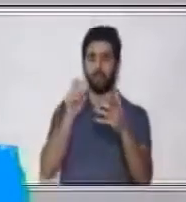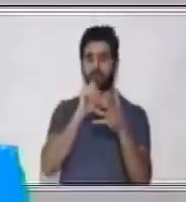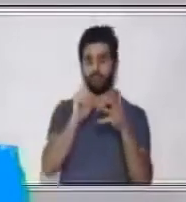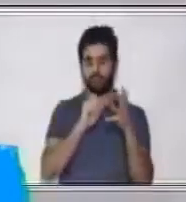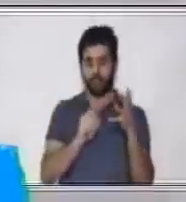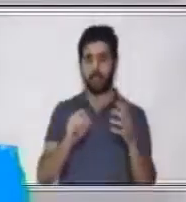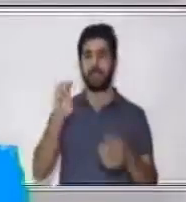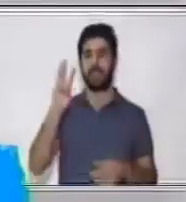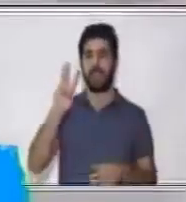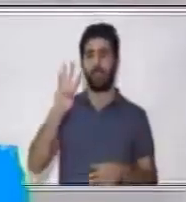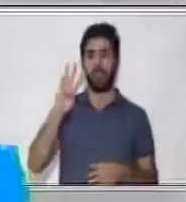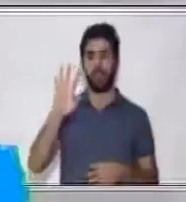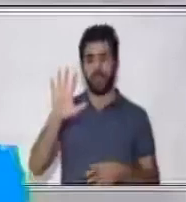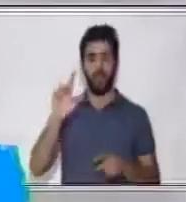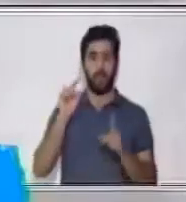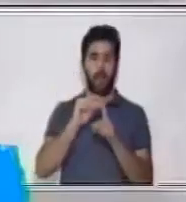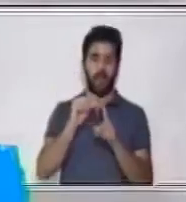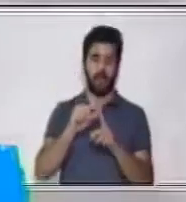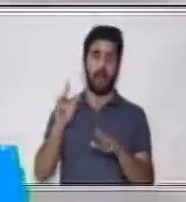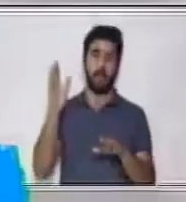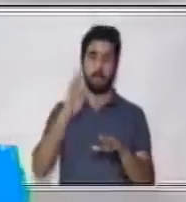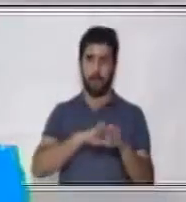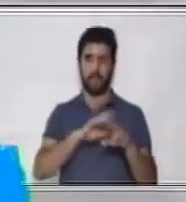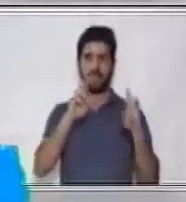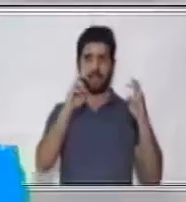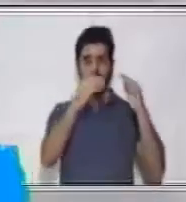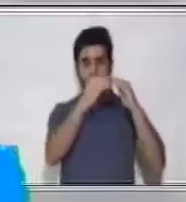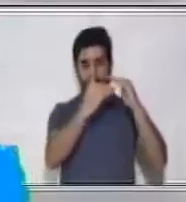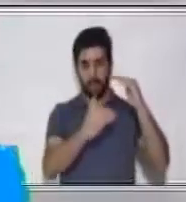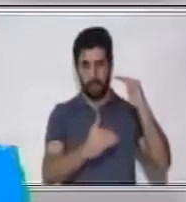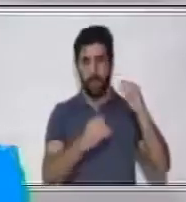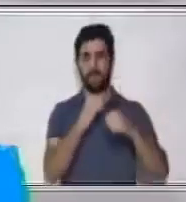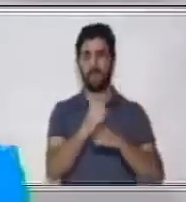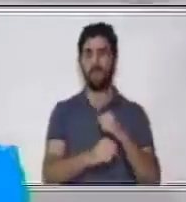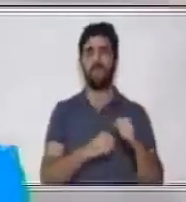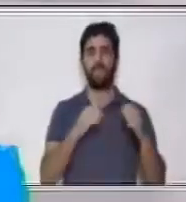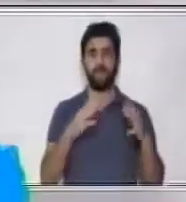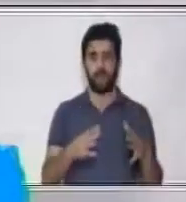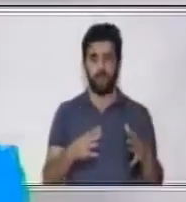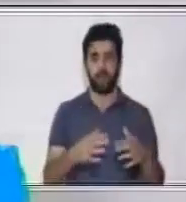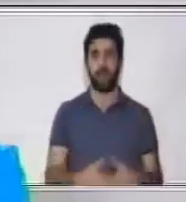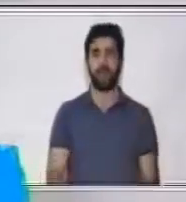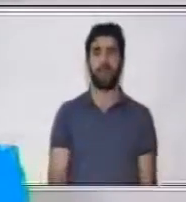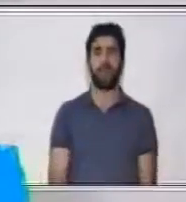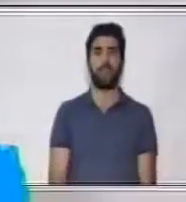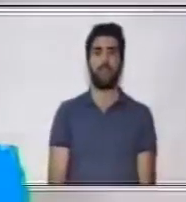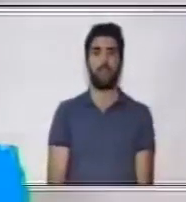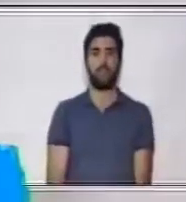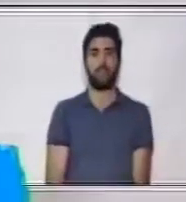con 3 o 4 palabras más que sean del campo semántico de las frutas.